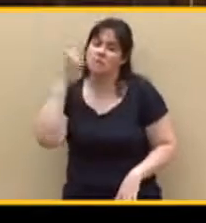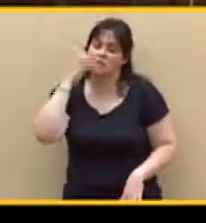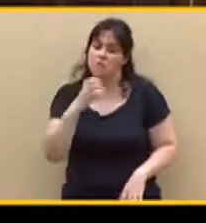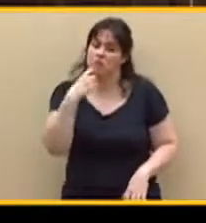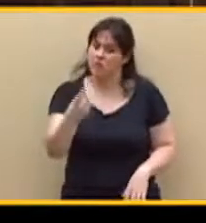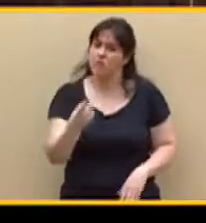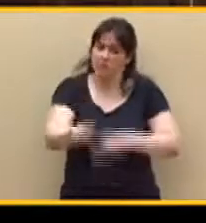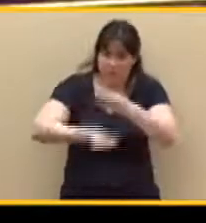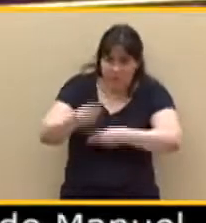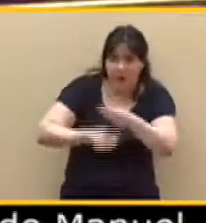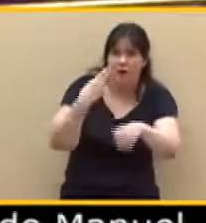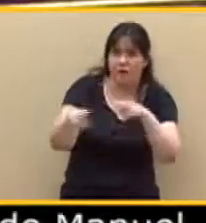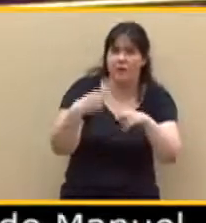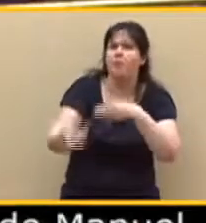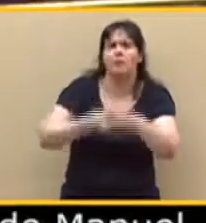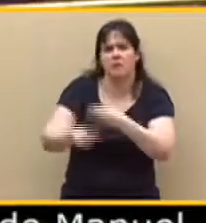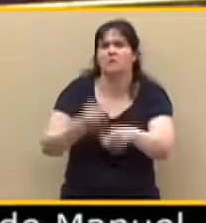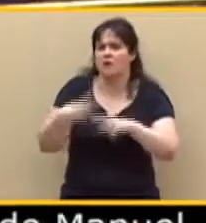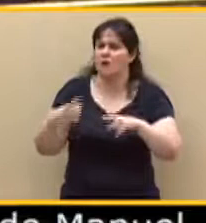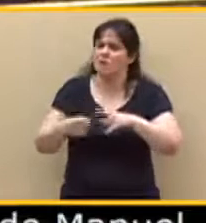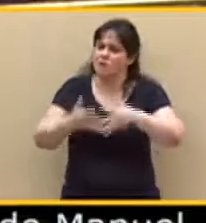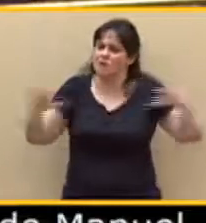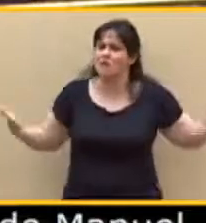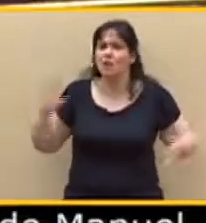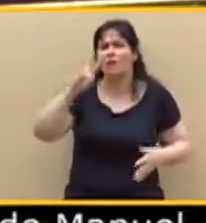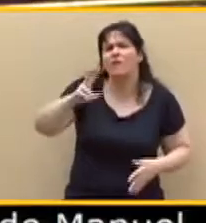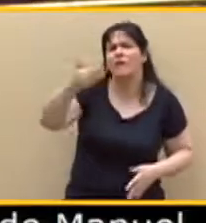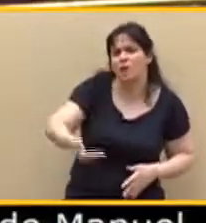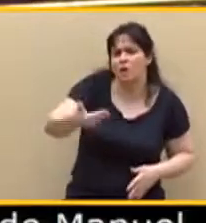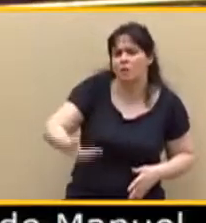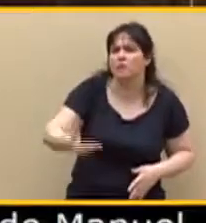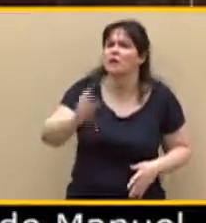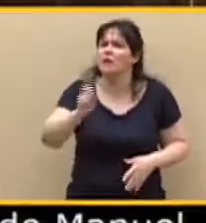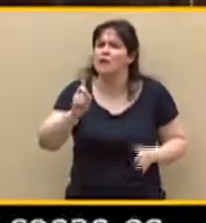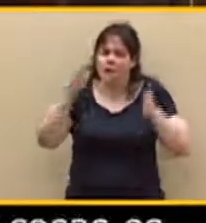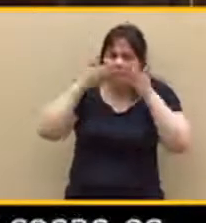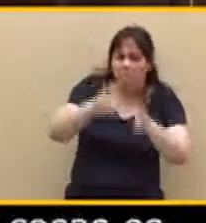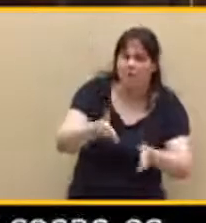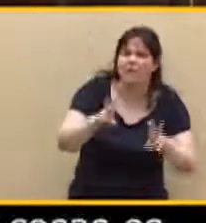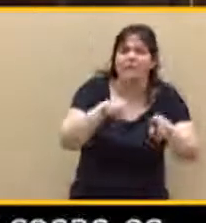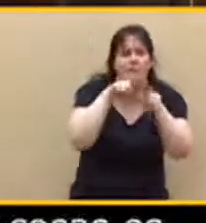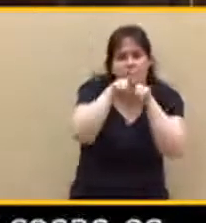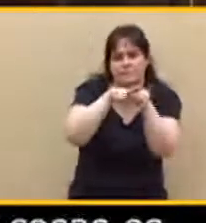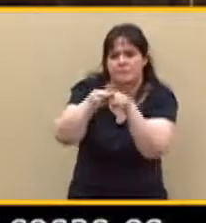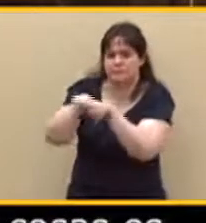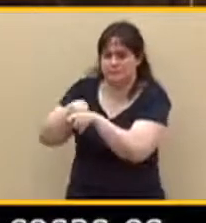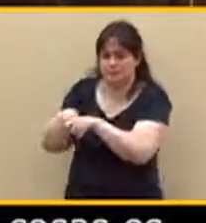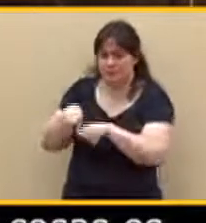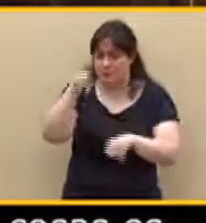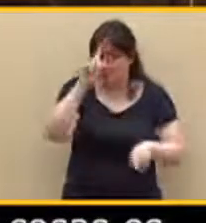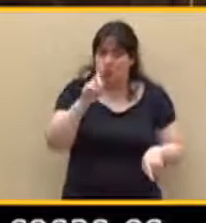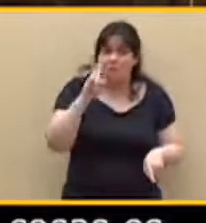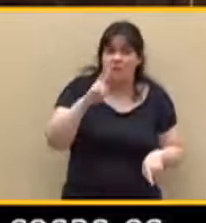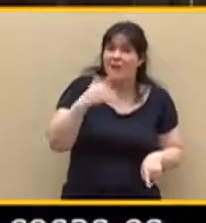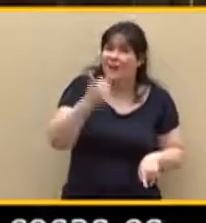las cosas a lo grande, fijarse en lo importante y no ocuparse de los chismes. No sé si ven ustedes algo más grande, más importante